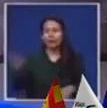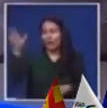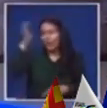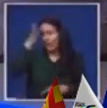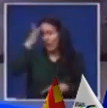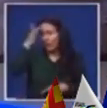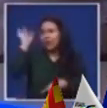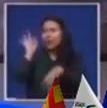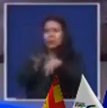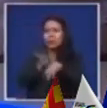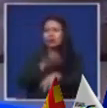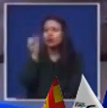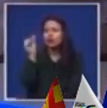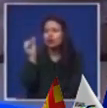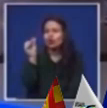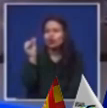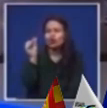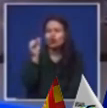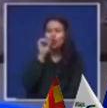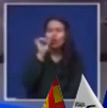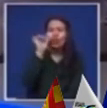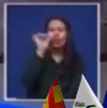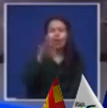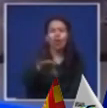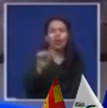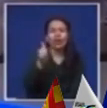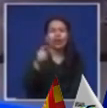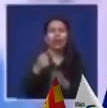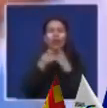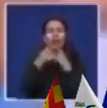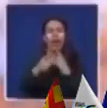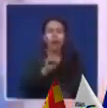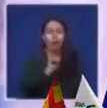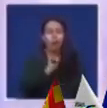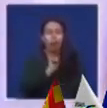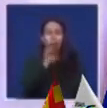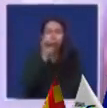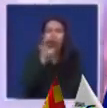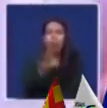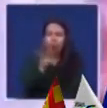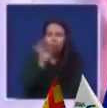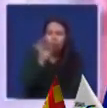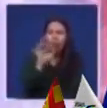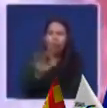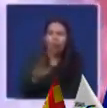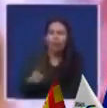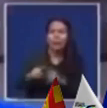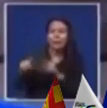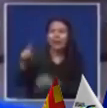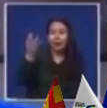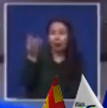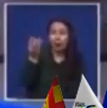más livianito, puede llegar más o menos hasta 10 metros. Sí, citoso. En cambio, el virus del